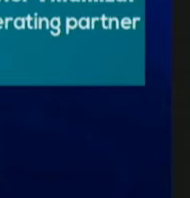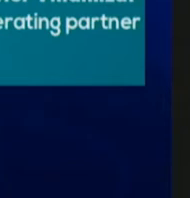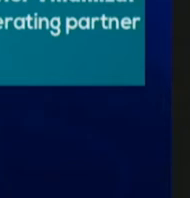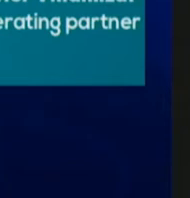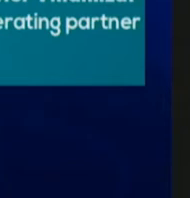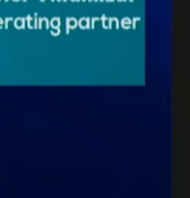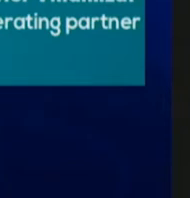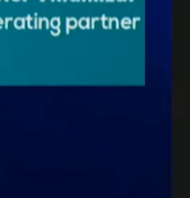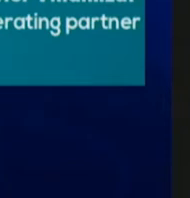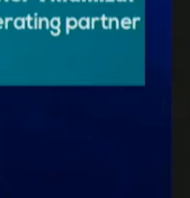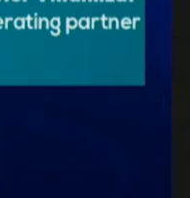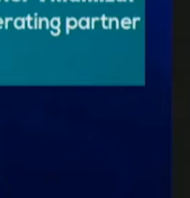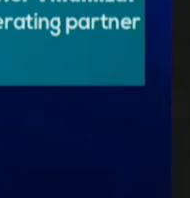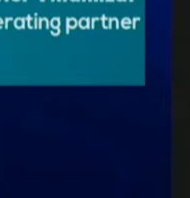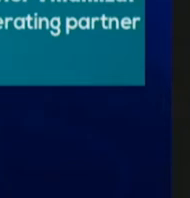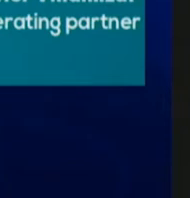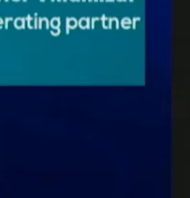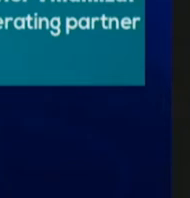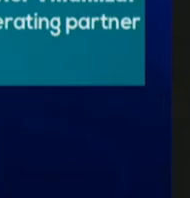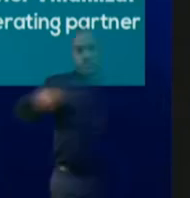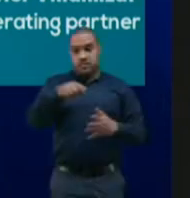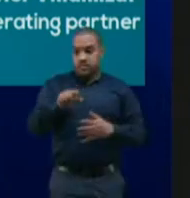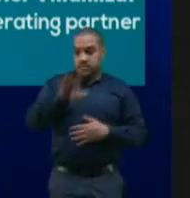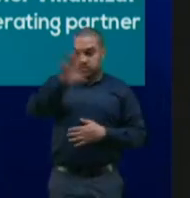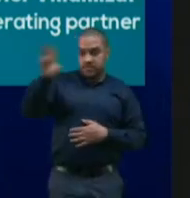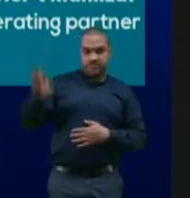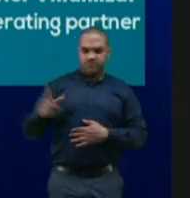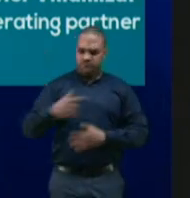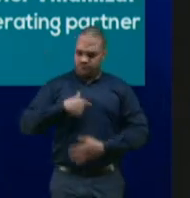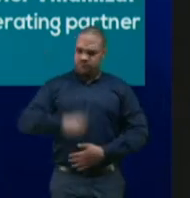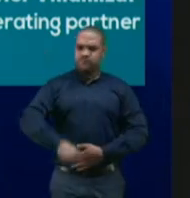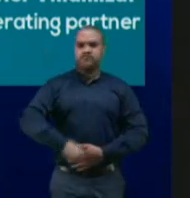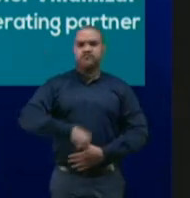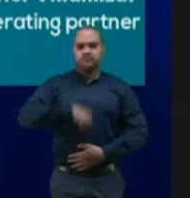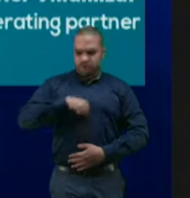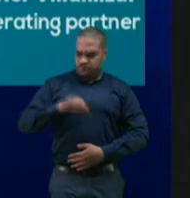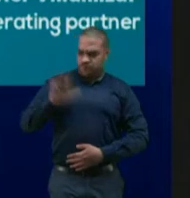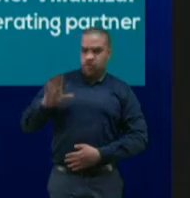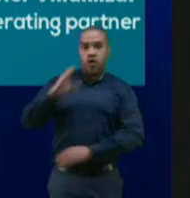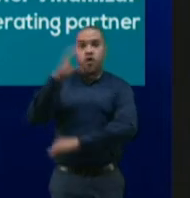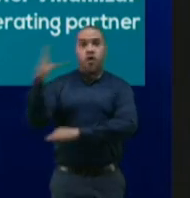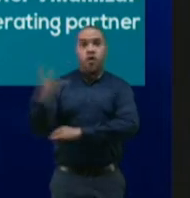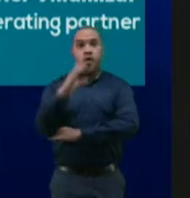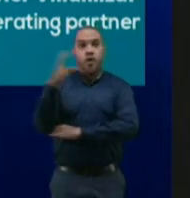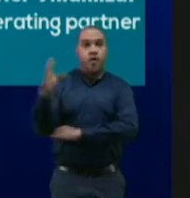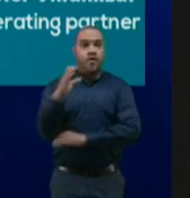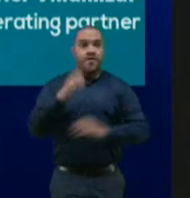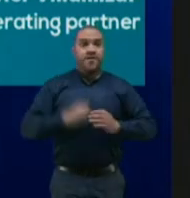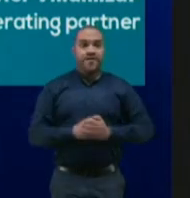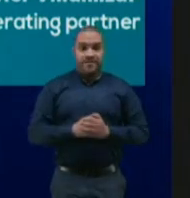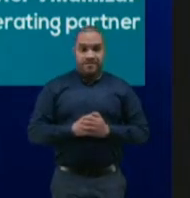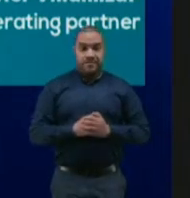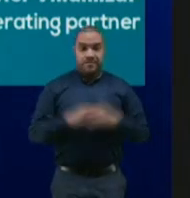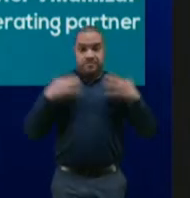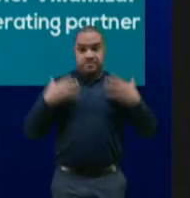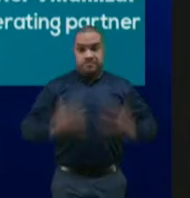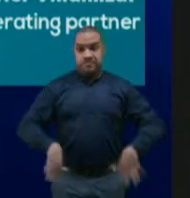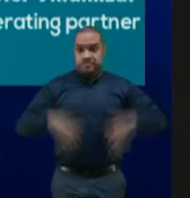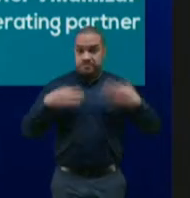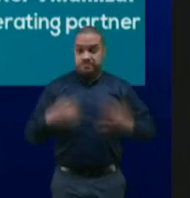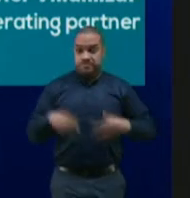mi país y, como saben, soy orgullosamente colombiano. Y es un deleite tener por primera vez